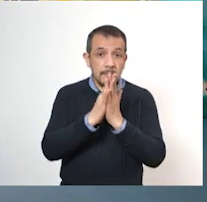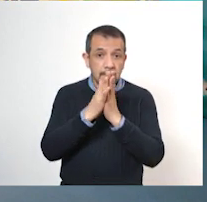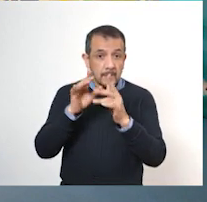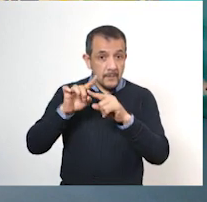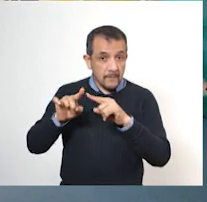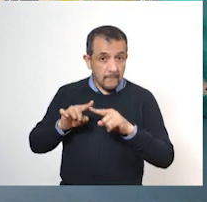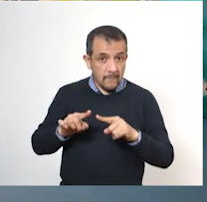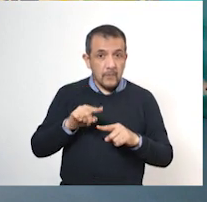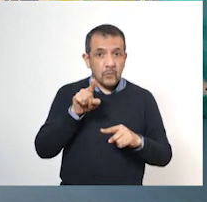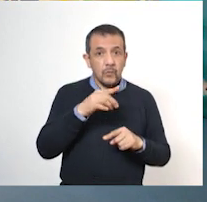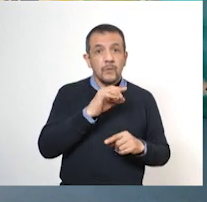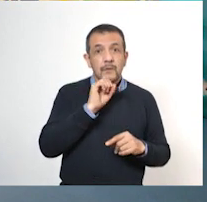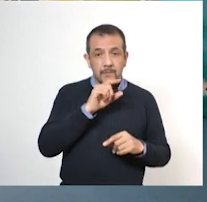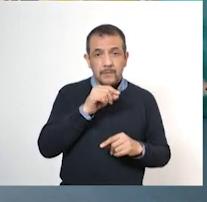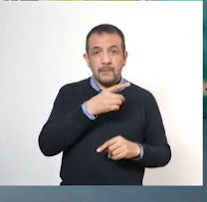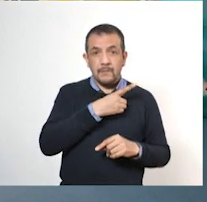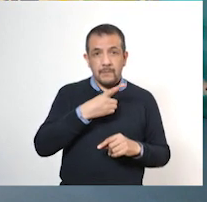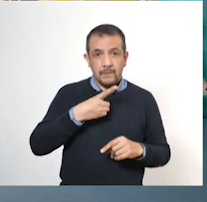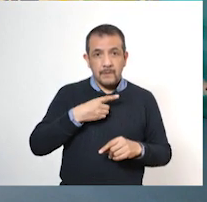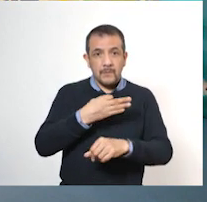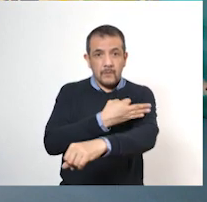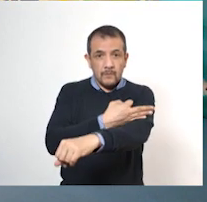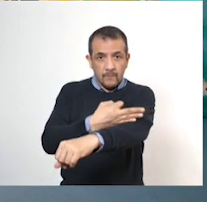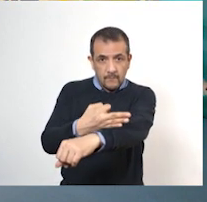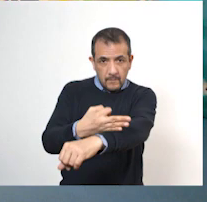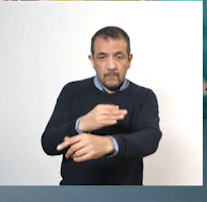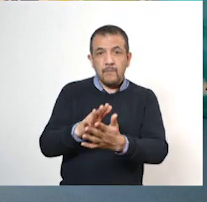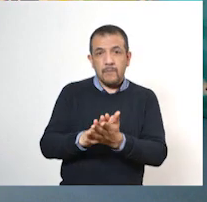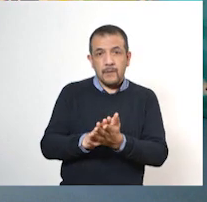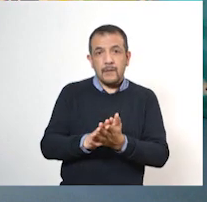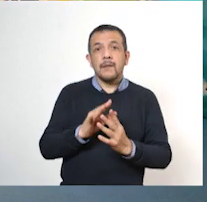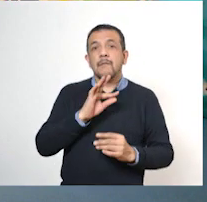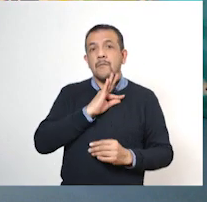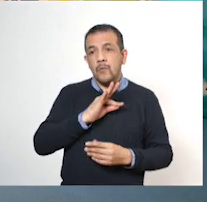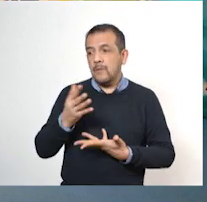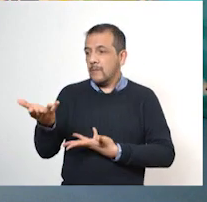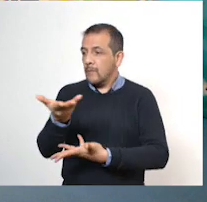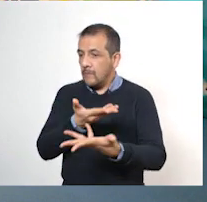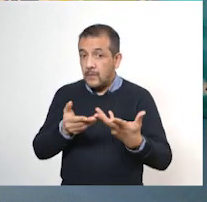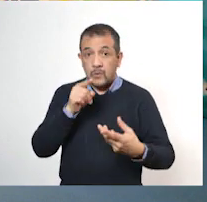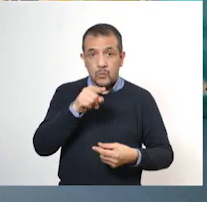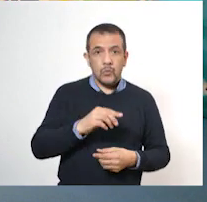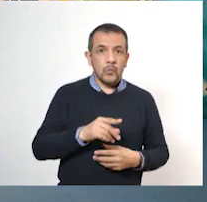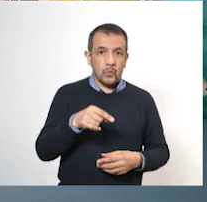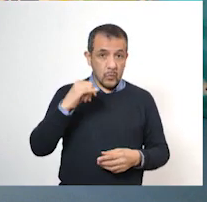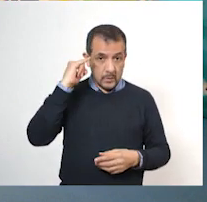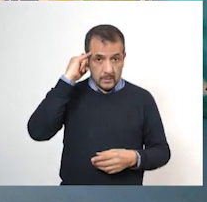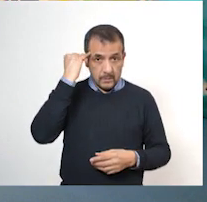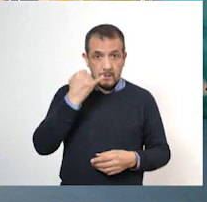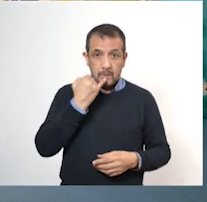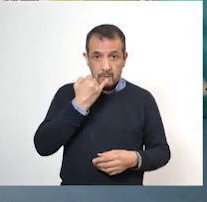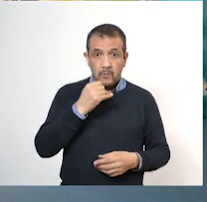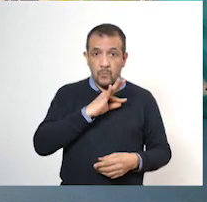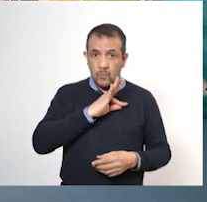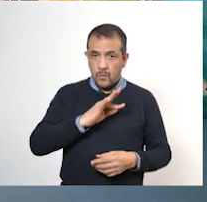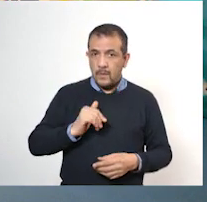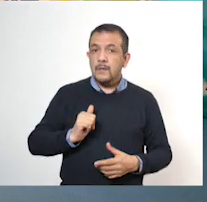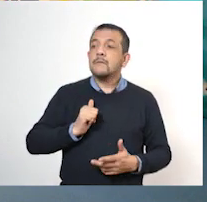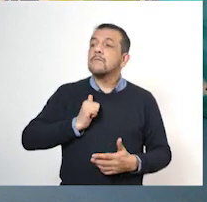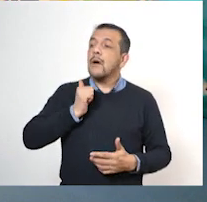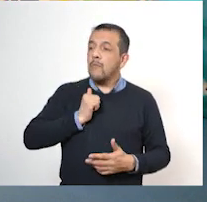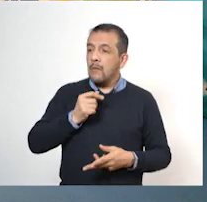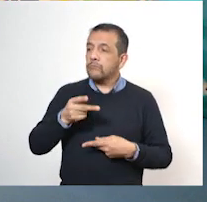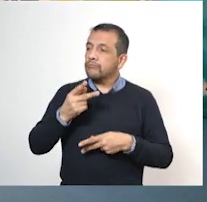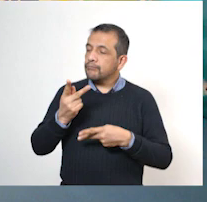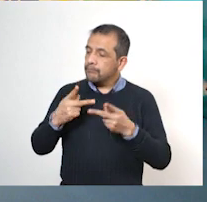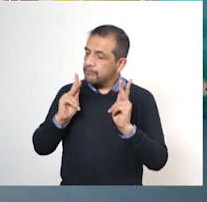libros. Compartan el tema de la sesión con su familia. Y si tienen la fortuna y el privilegio de hablar una lengua indígena, aprovechen. Es